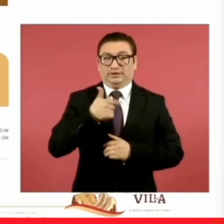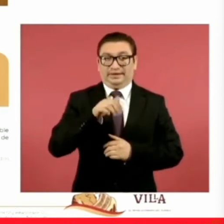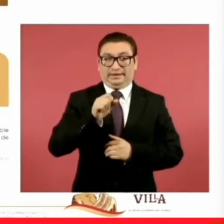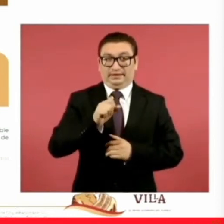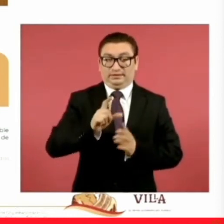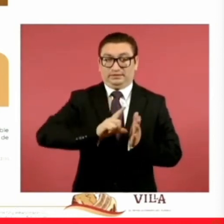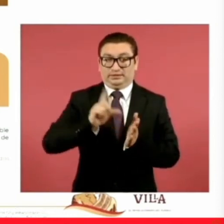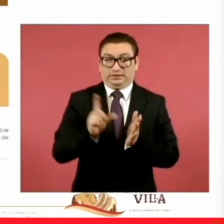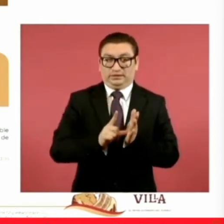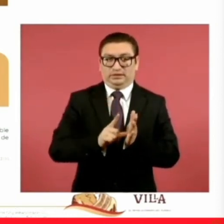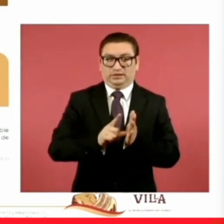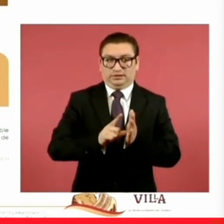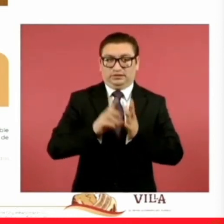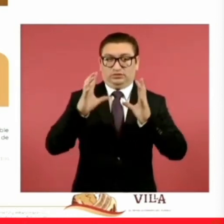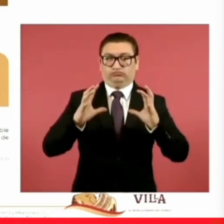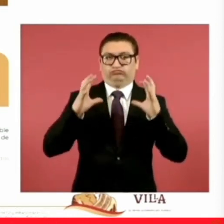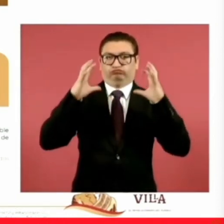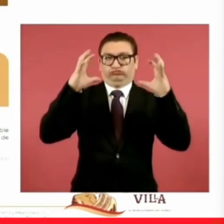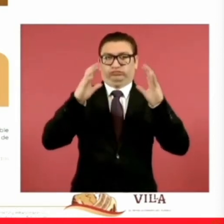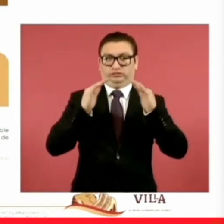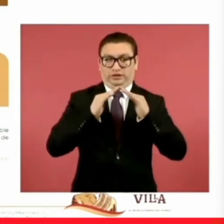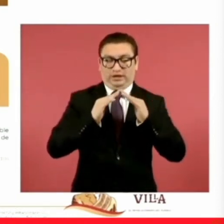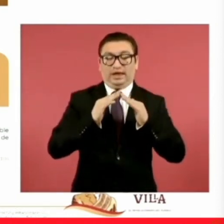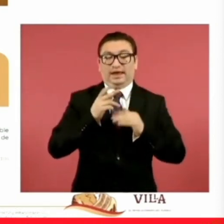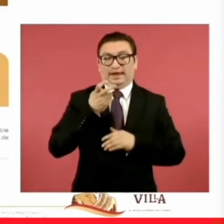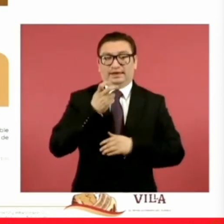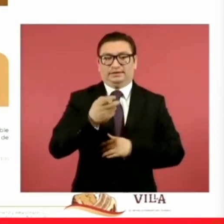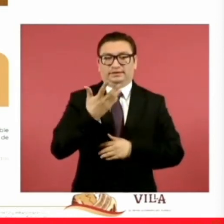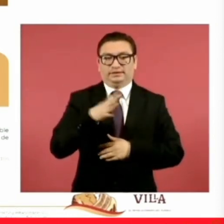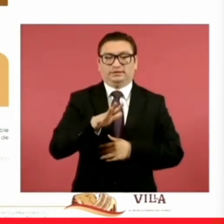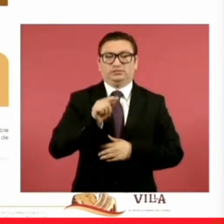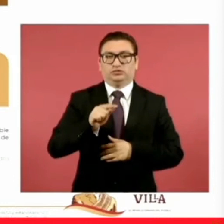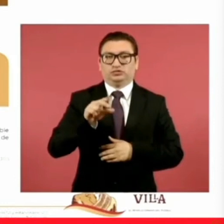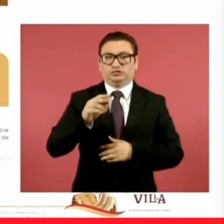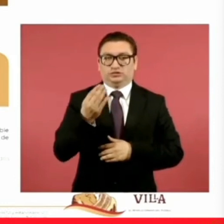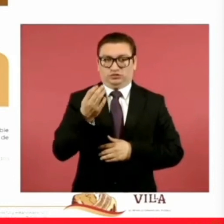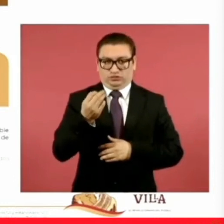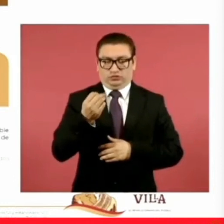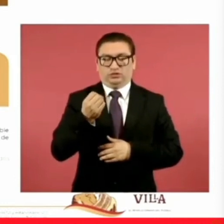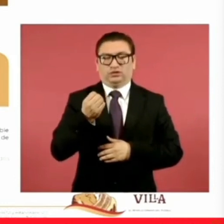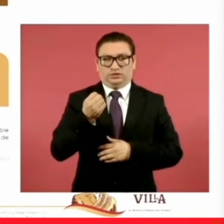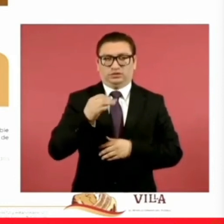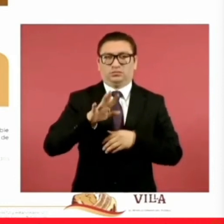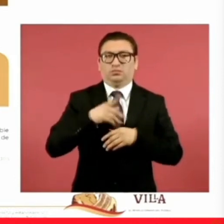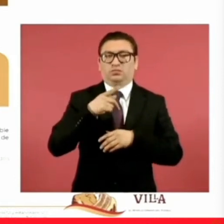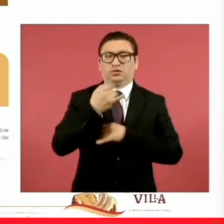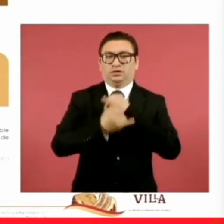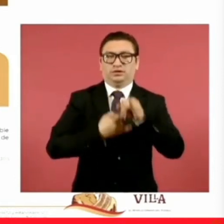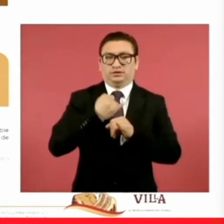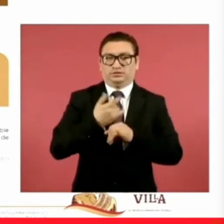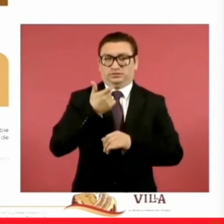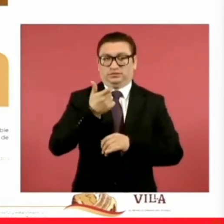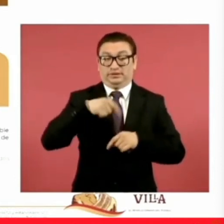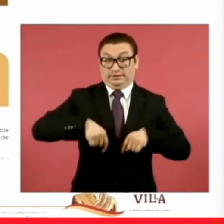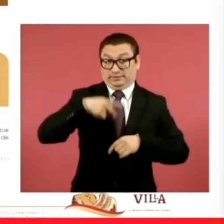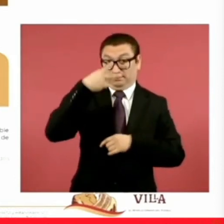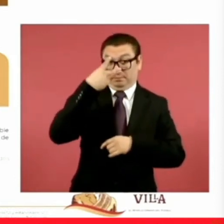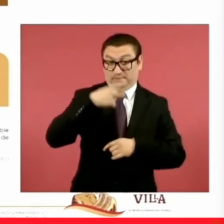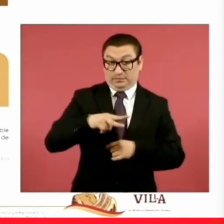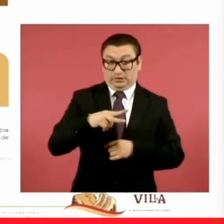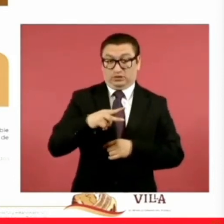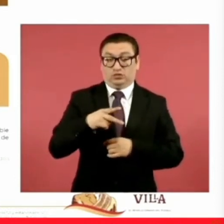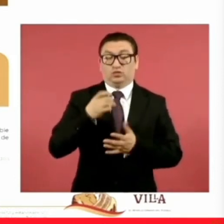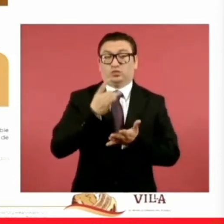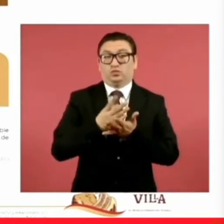litro, el estacionario, 10 pesos 89 centavos en cuanto al precio internacional y aquí en México a